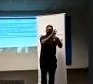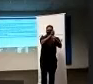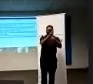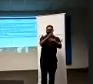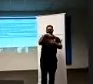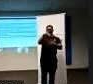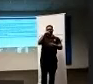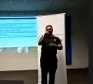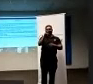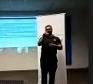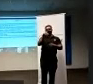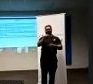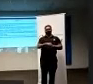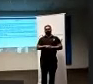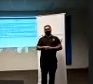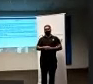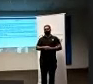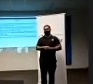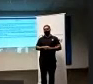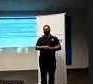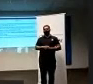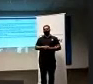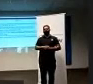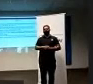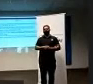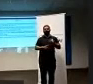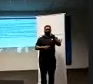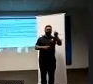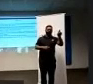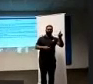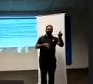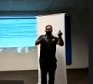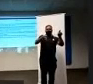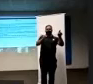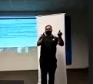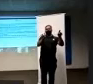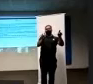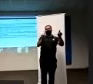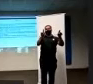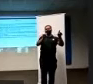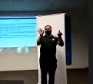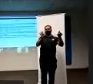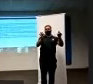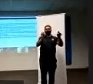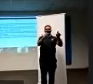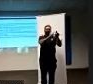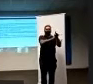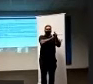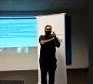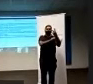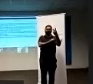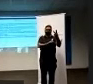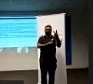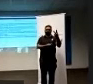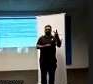placebo. En este estudio, el 98% de los receptores de la vacuna recibieron la segunda dosis entre el 25 y 35